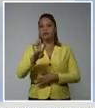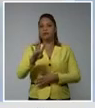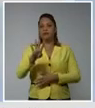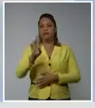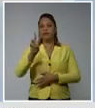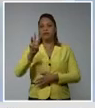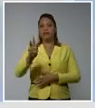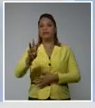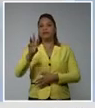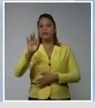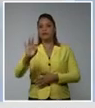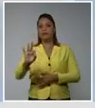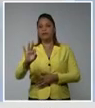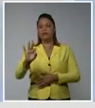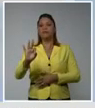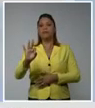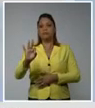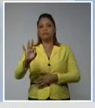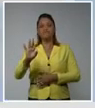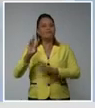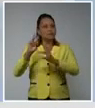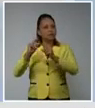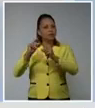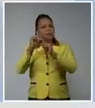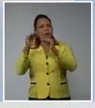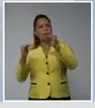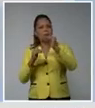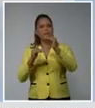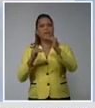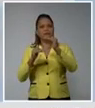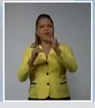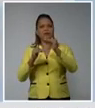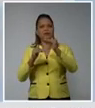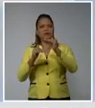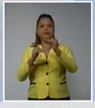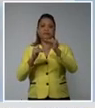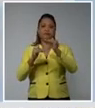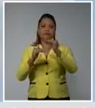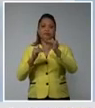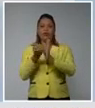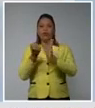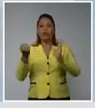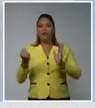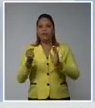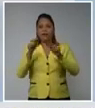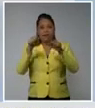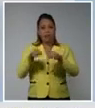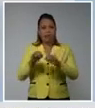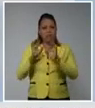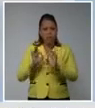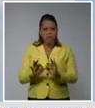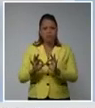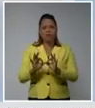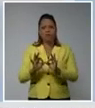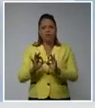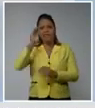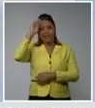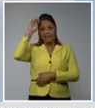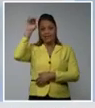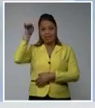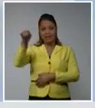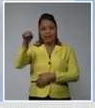15.438, también una cifra inferior, y confirmados activos ingresados en nuestros